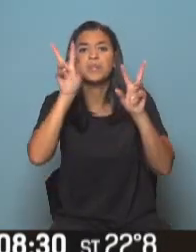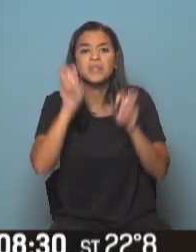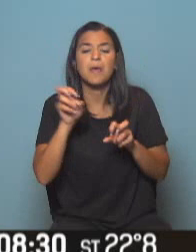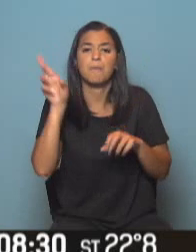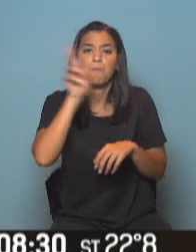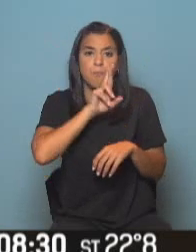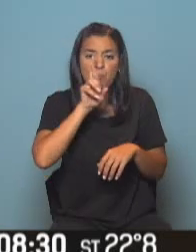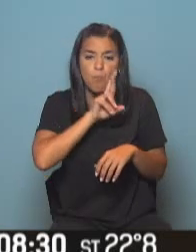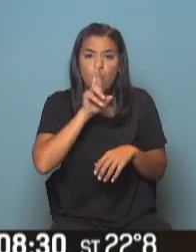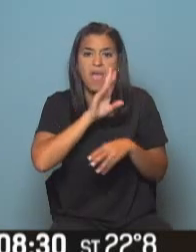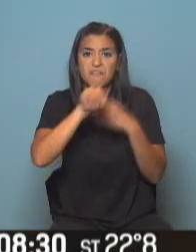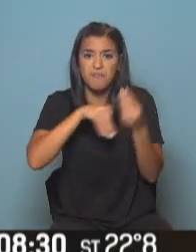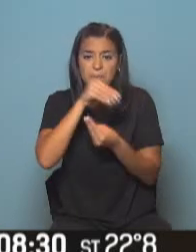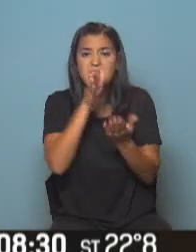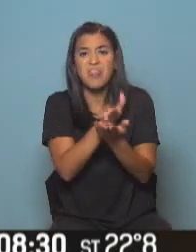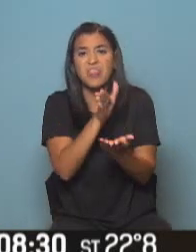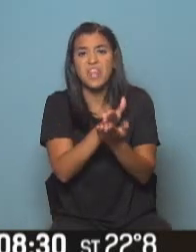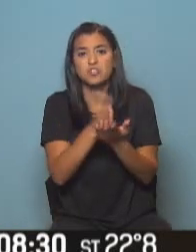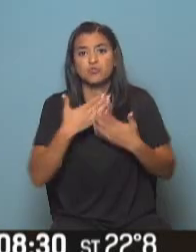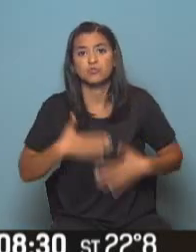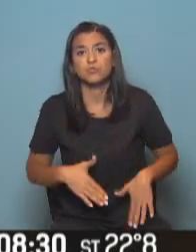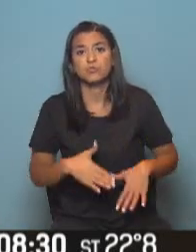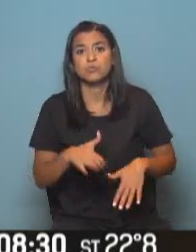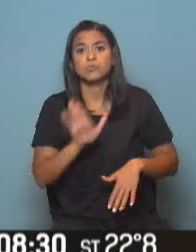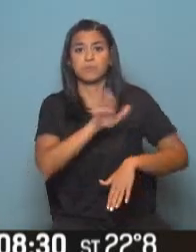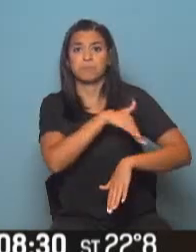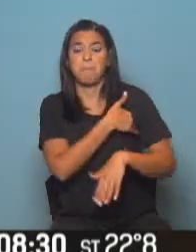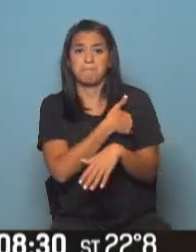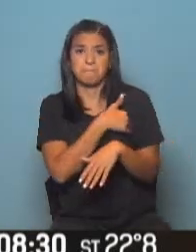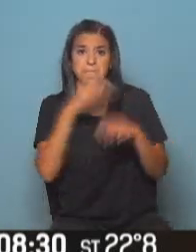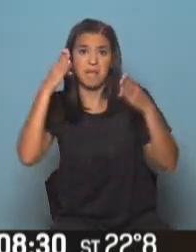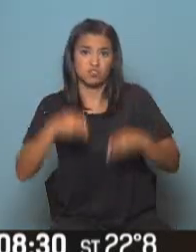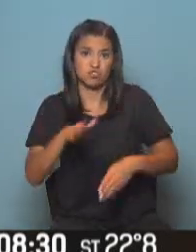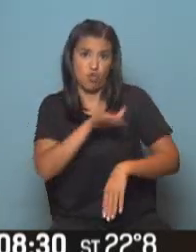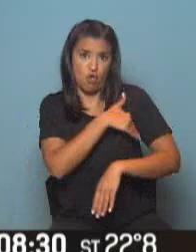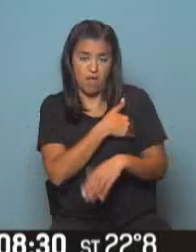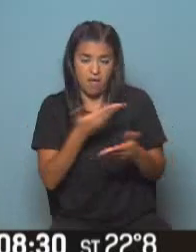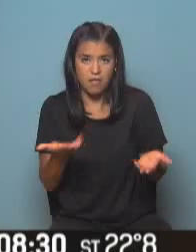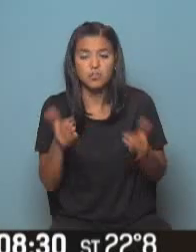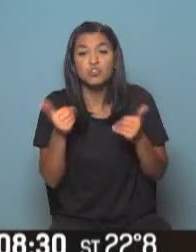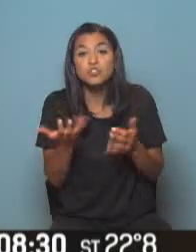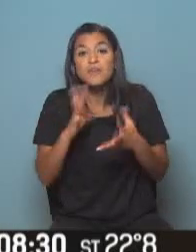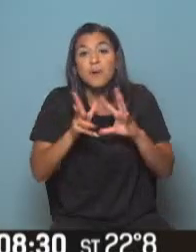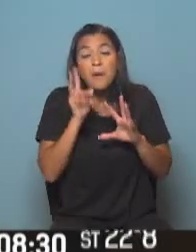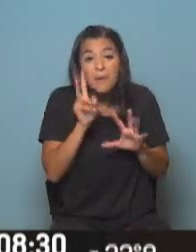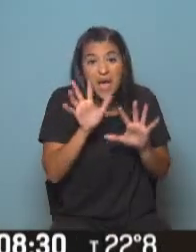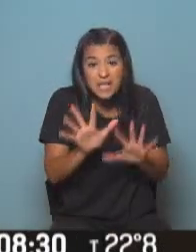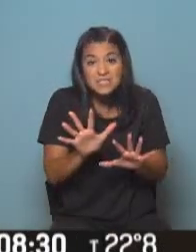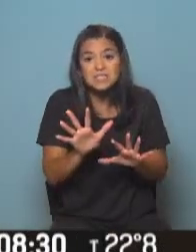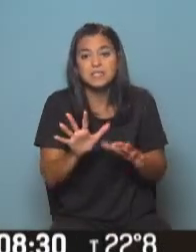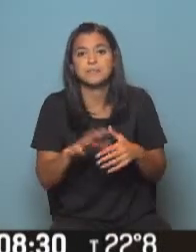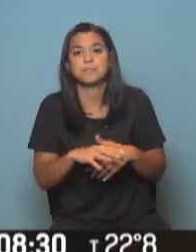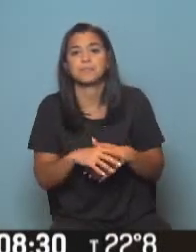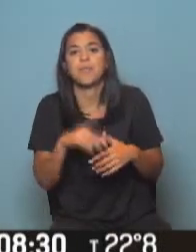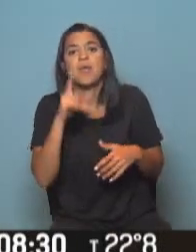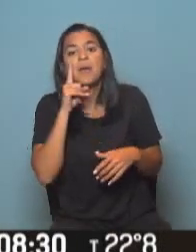familia y Derechos Humanos es una pastora evangelista entonces de ese punto de vista Yo creo que el